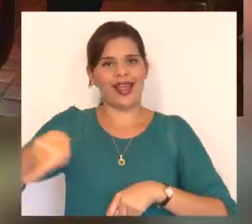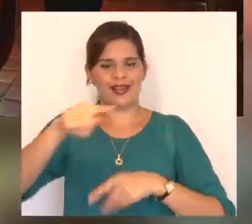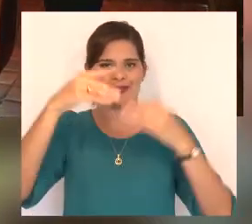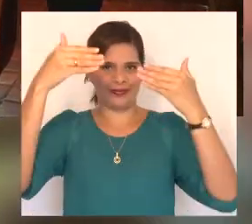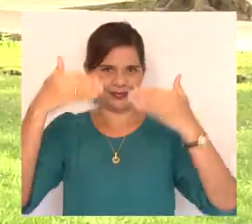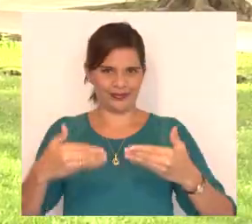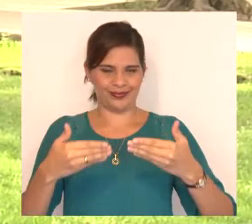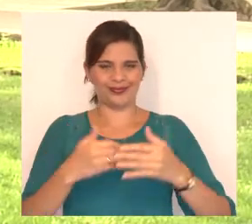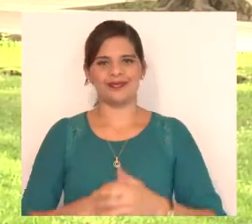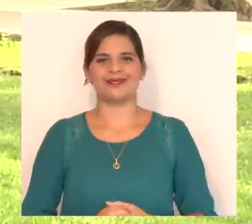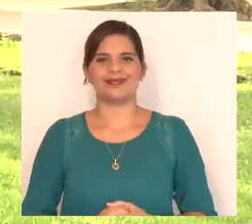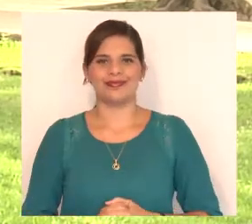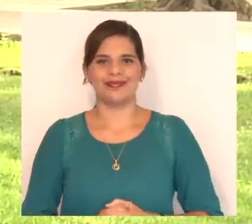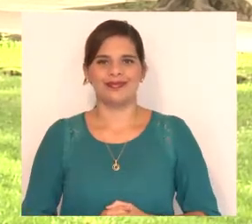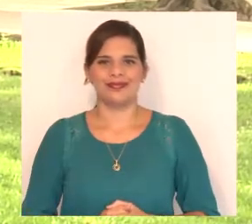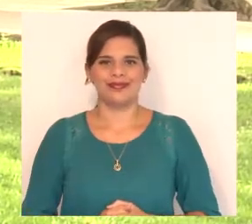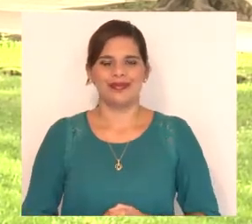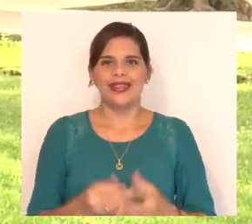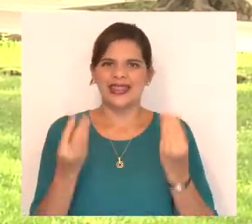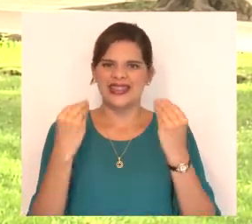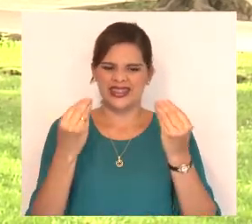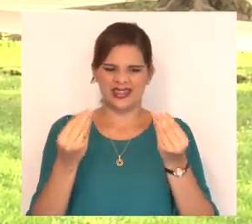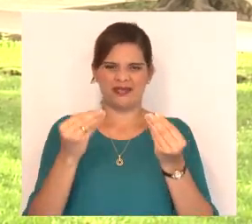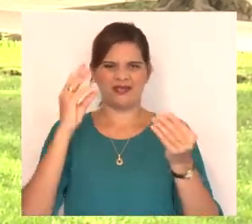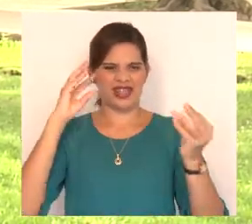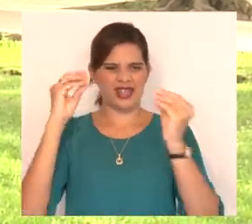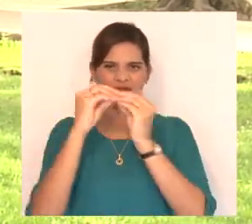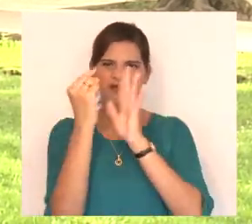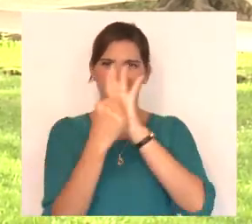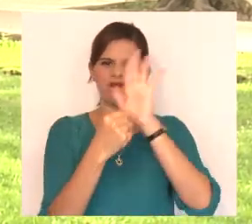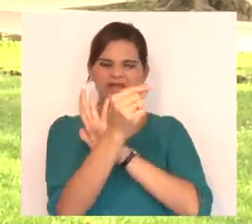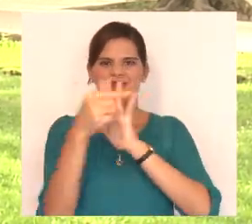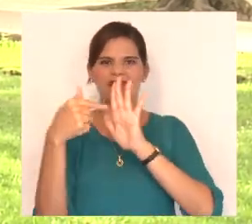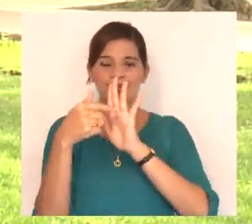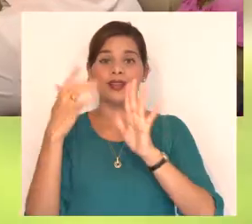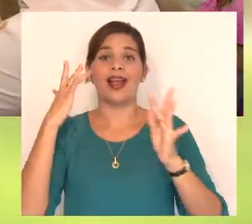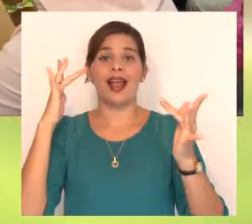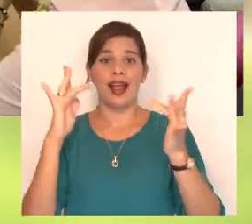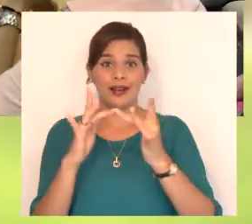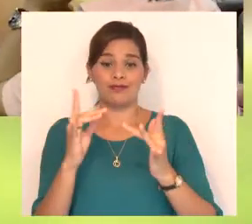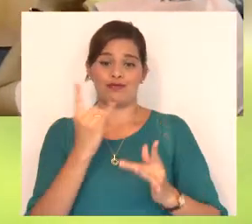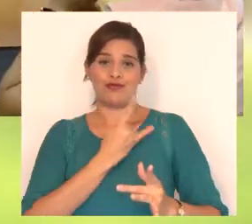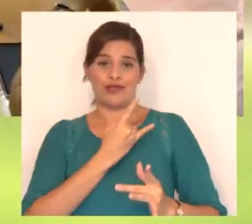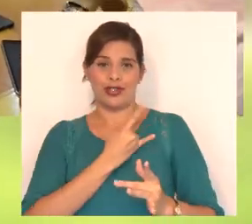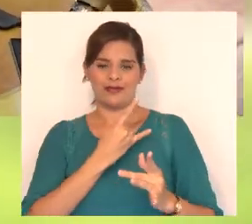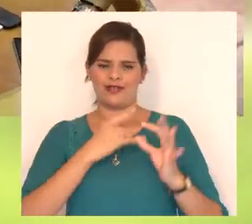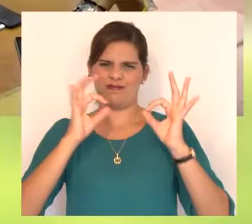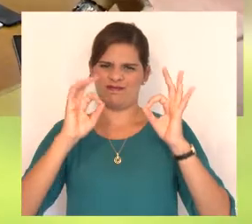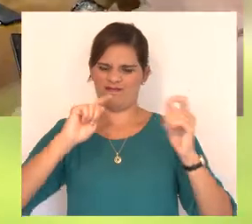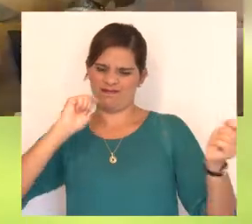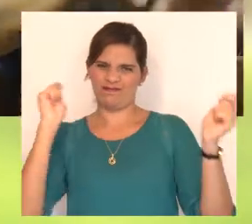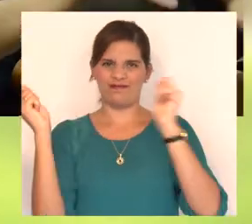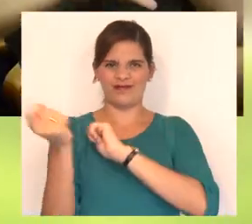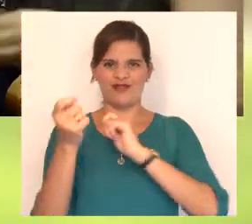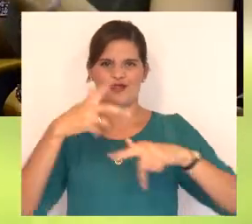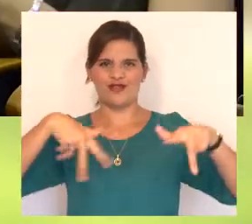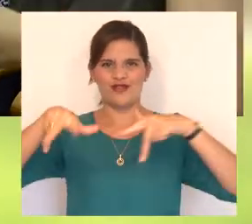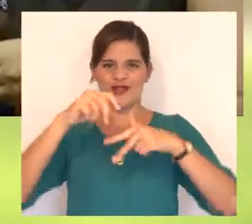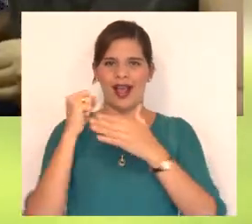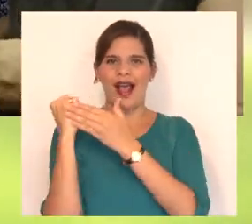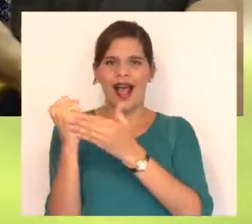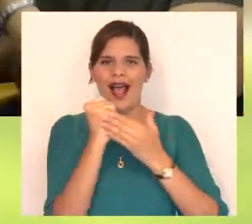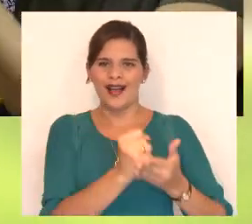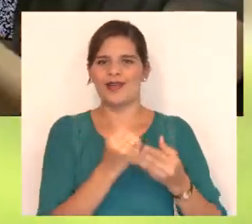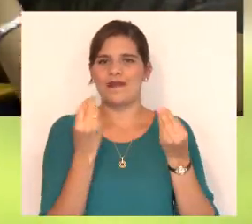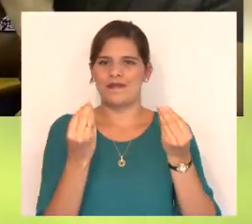de aprendizaje. Se trata de la política institucional que pone a nuestra universidad a la vanguardia de las grandes transformaciones sociales que le dan respuesta a la